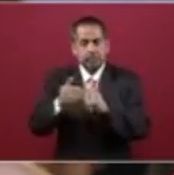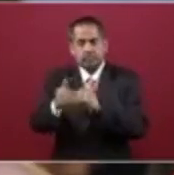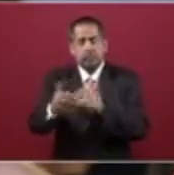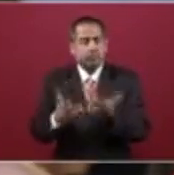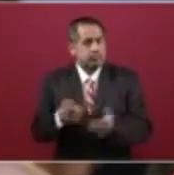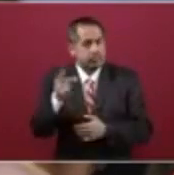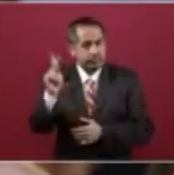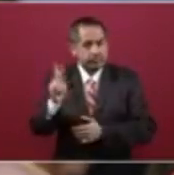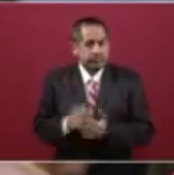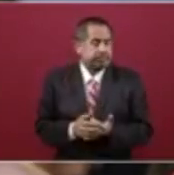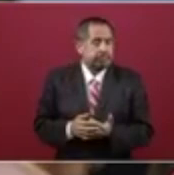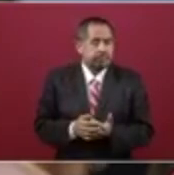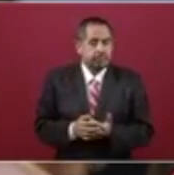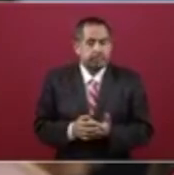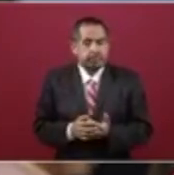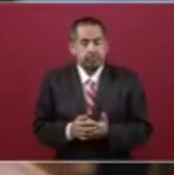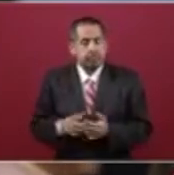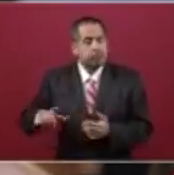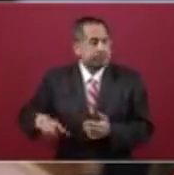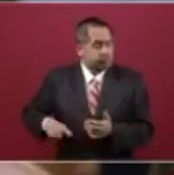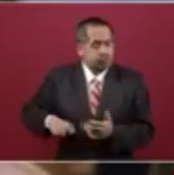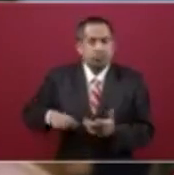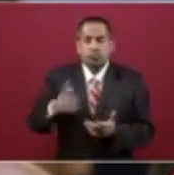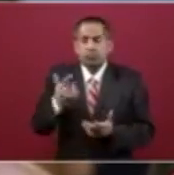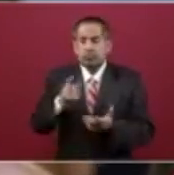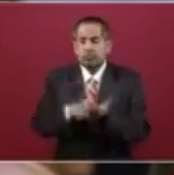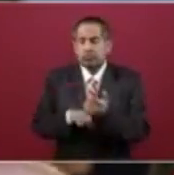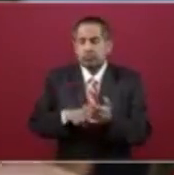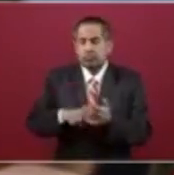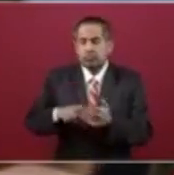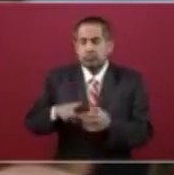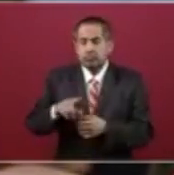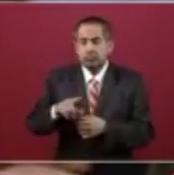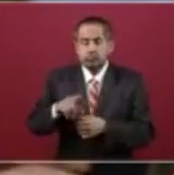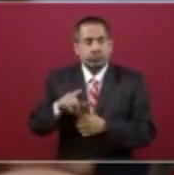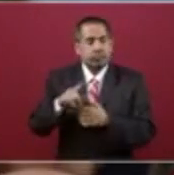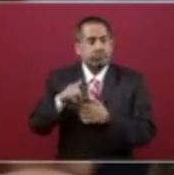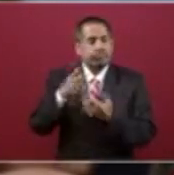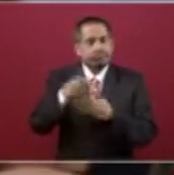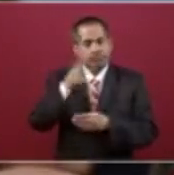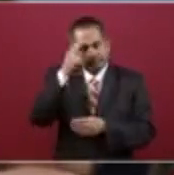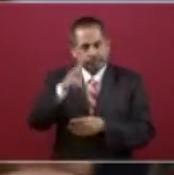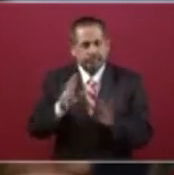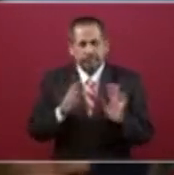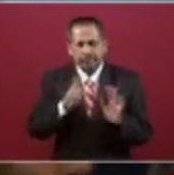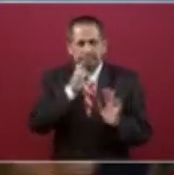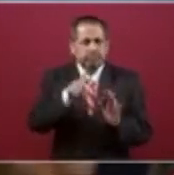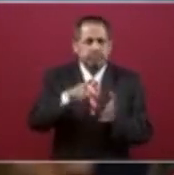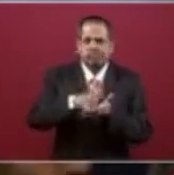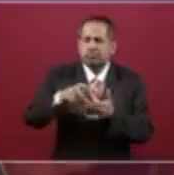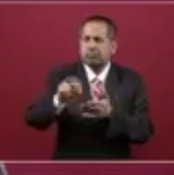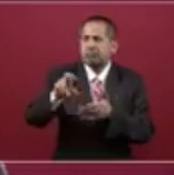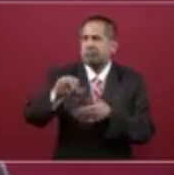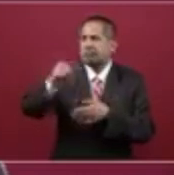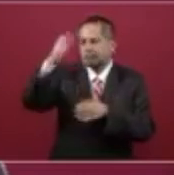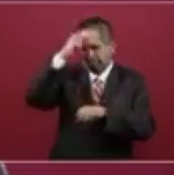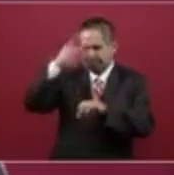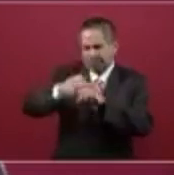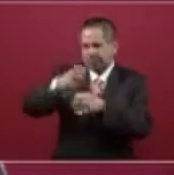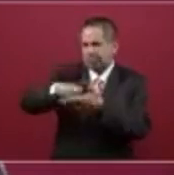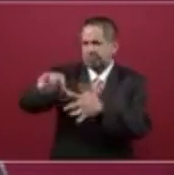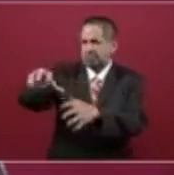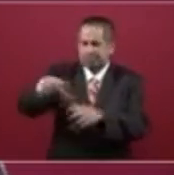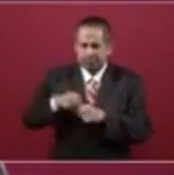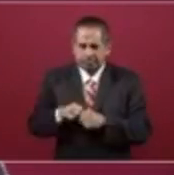Sin embargo, el Estado y el gobierno del Banco de México preferían comprar oro en vez de extraerlo y